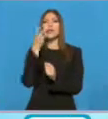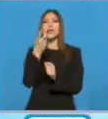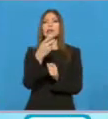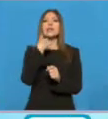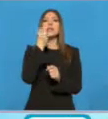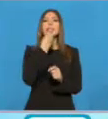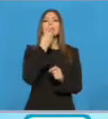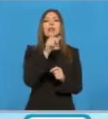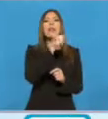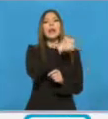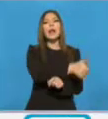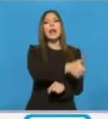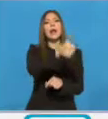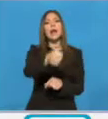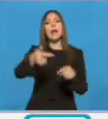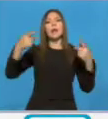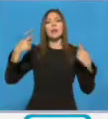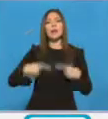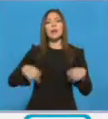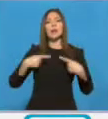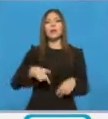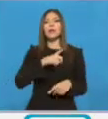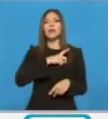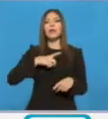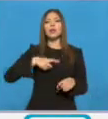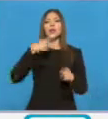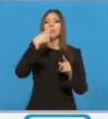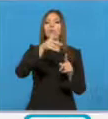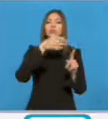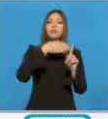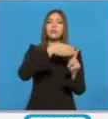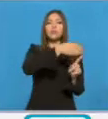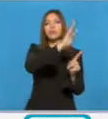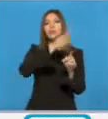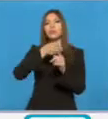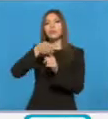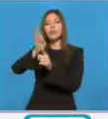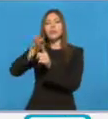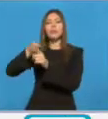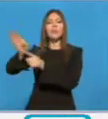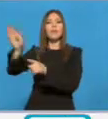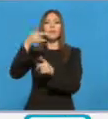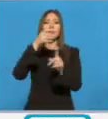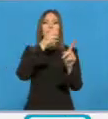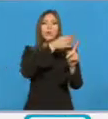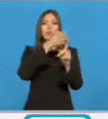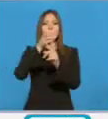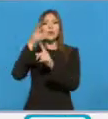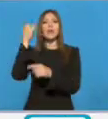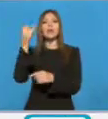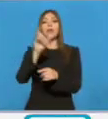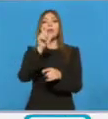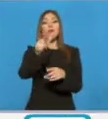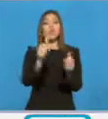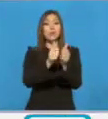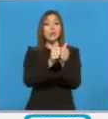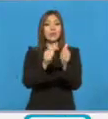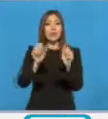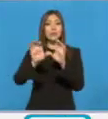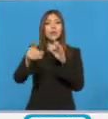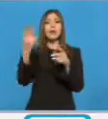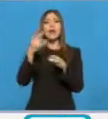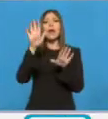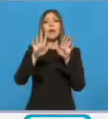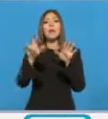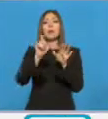persona, cada ser, tenga su propio ámbito. En la manera en que las juntamos o las separamos, podemos hablar de esta necesidad de estar cerca o